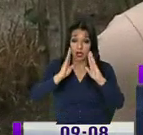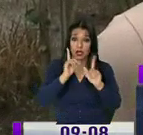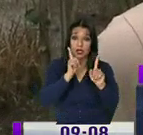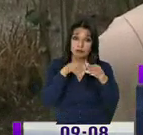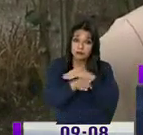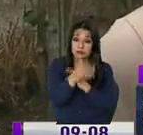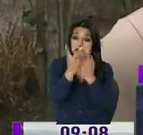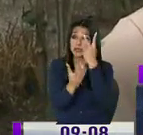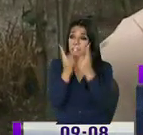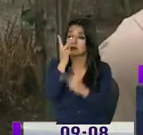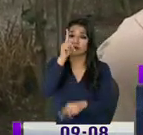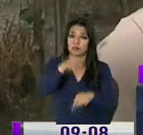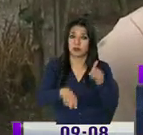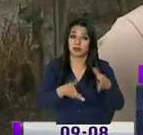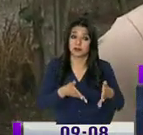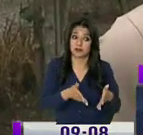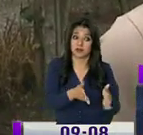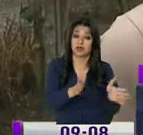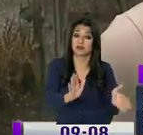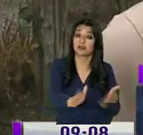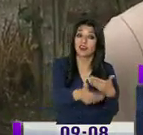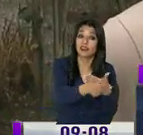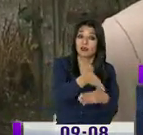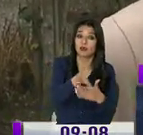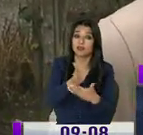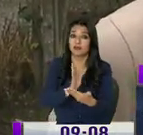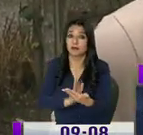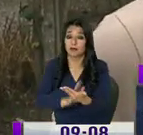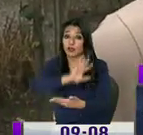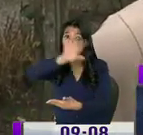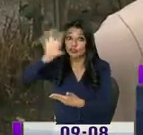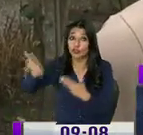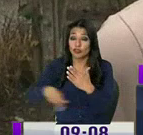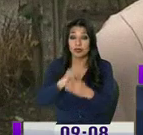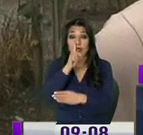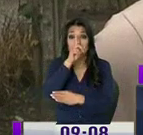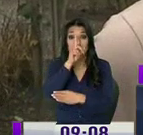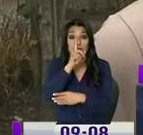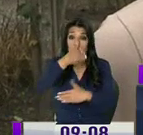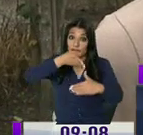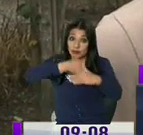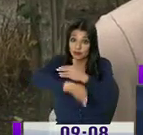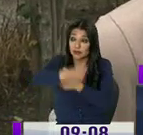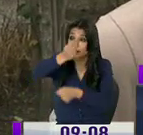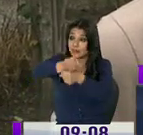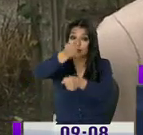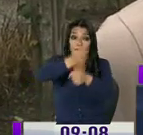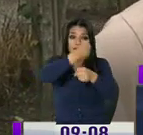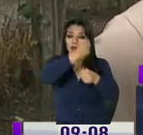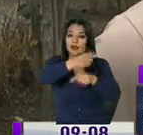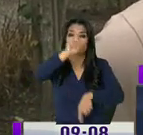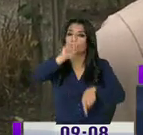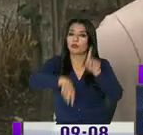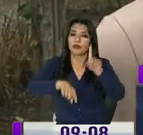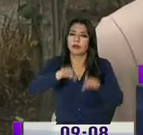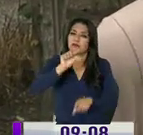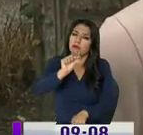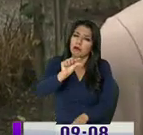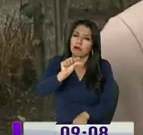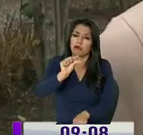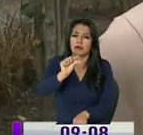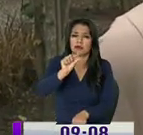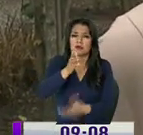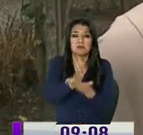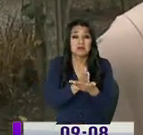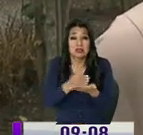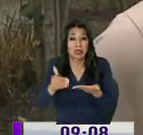están cerradas las vías de acceso a Guayabamba, no todo el personal está pudiendo asistir al zoológico. Estamos trabajando con menos de la mitad